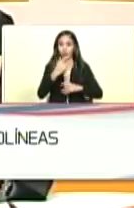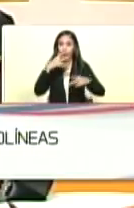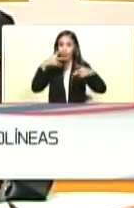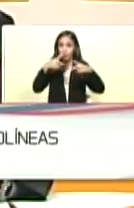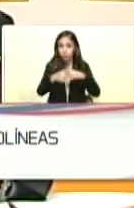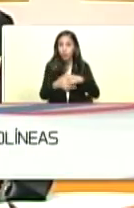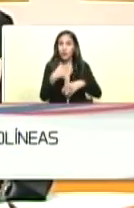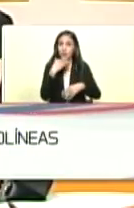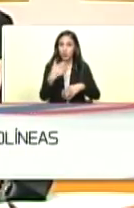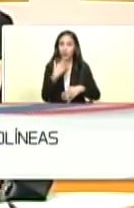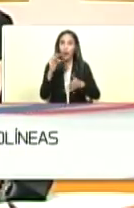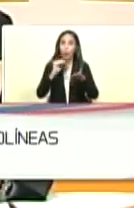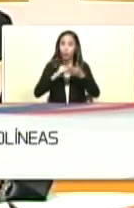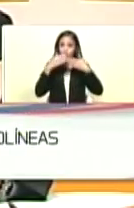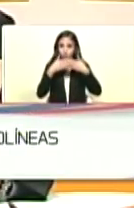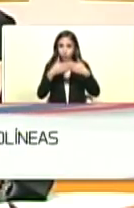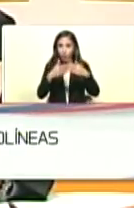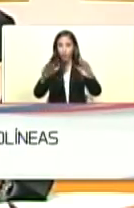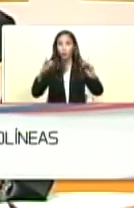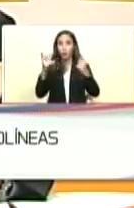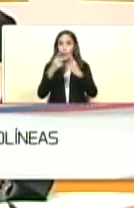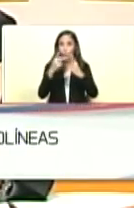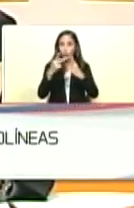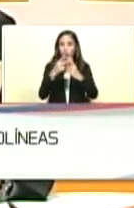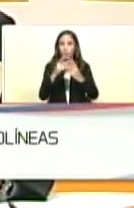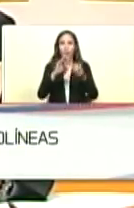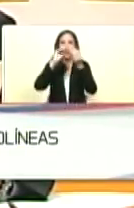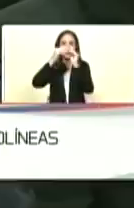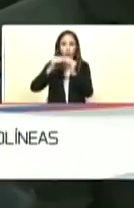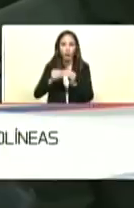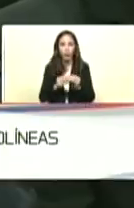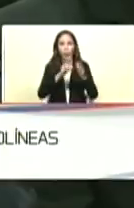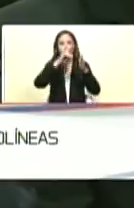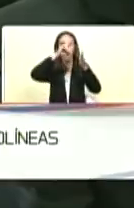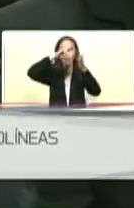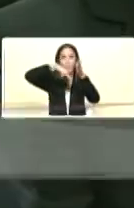Jiménez. Fue reestructurado.